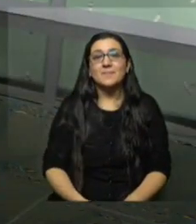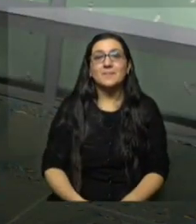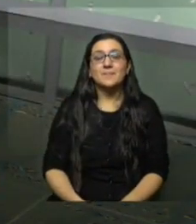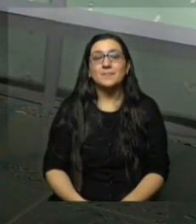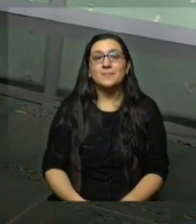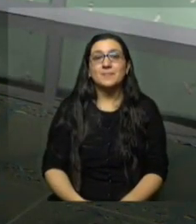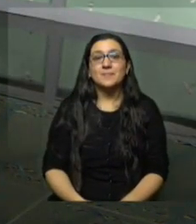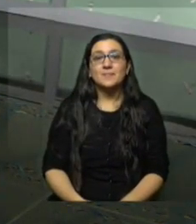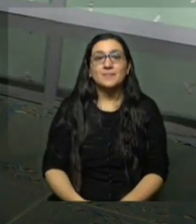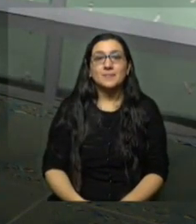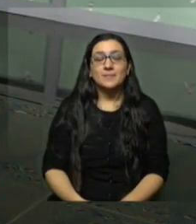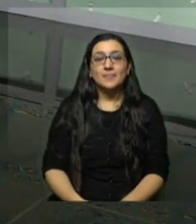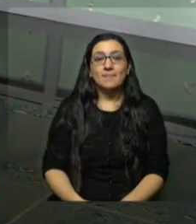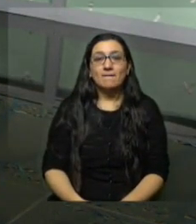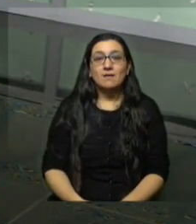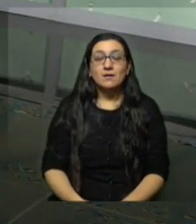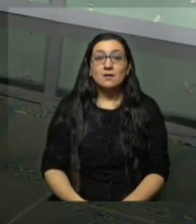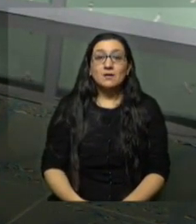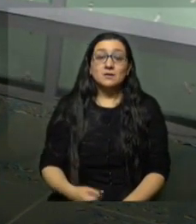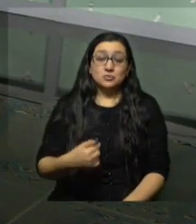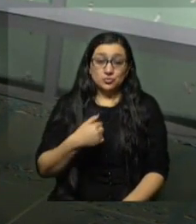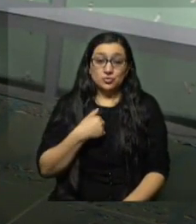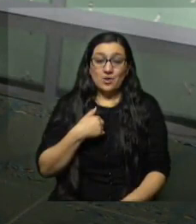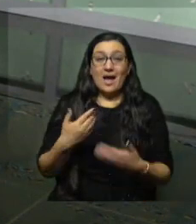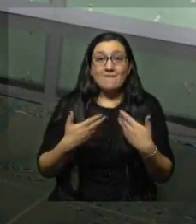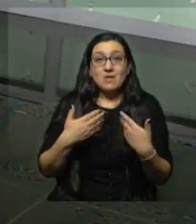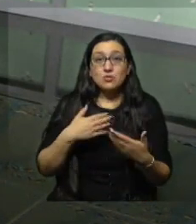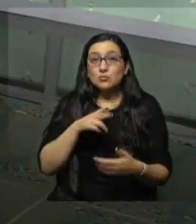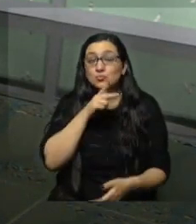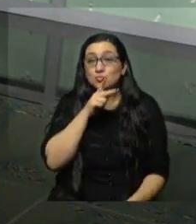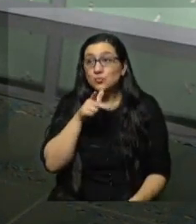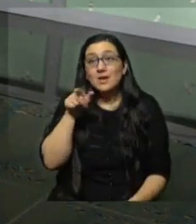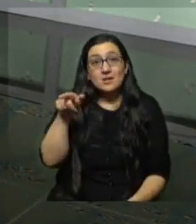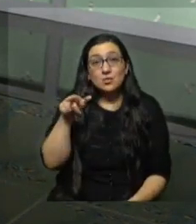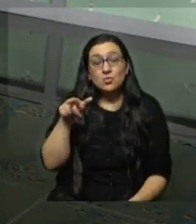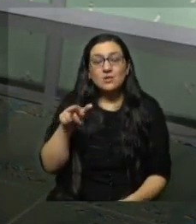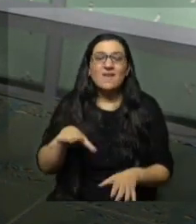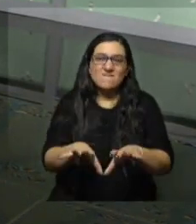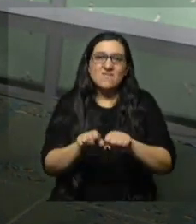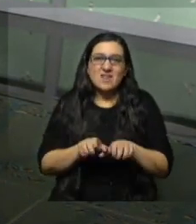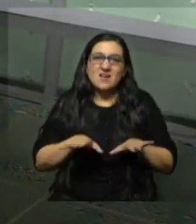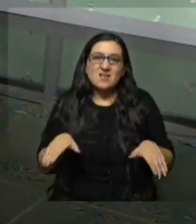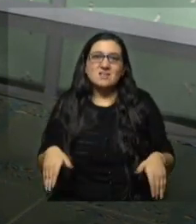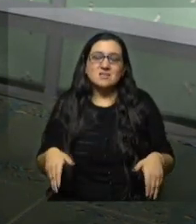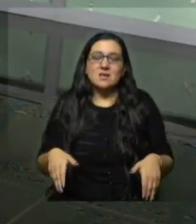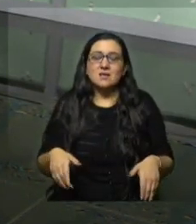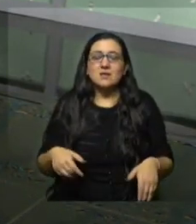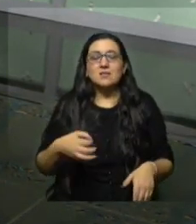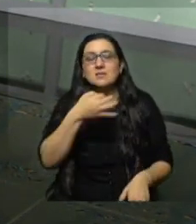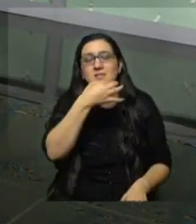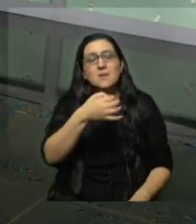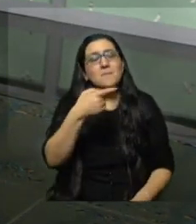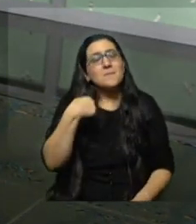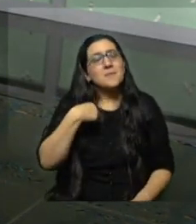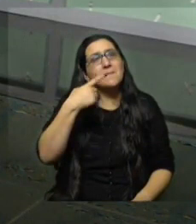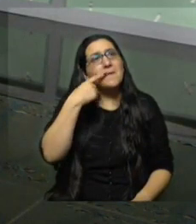personal. Y yo, entablando contacto con el hijo del Canario García, que vive en Grecia hace un montón de años, me decía, no, porque mi padre cree que en Uruguay nadie se acuerda